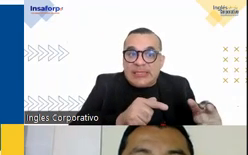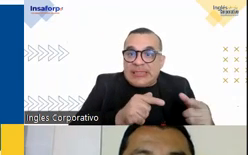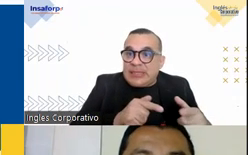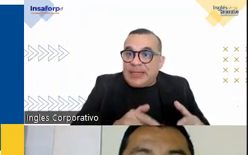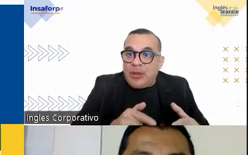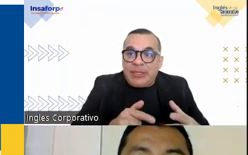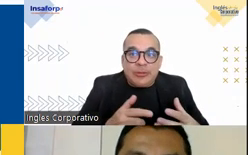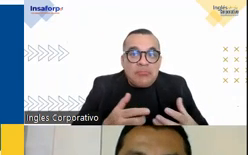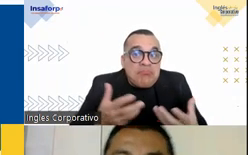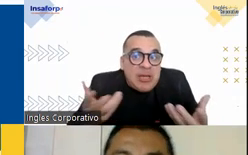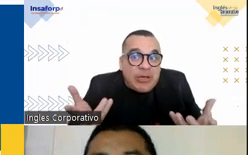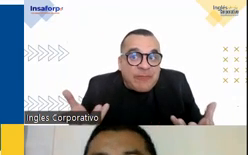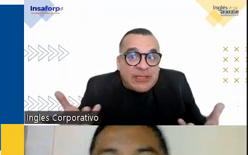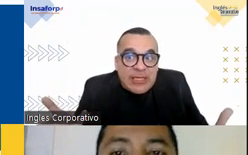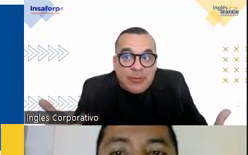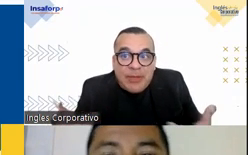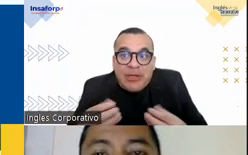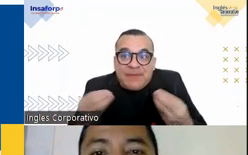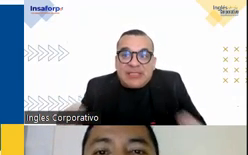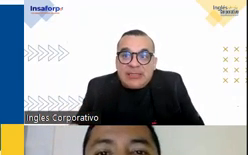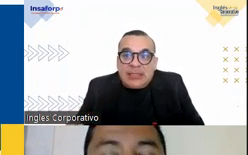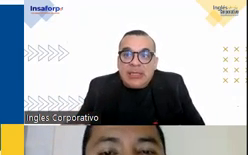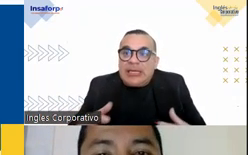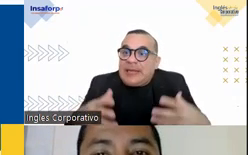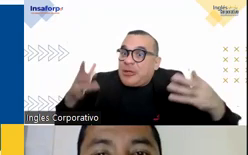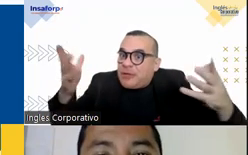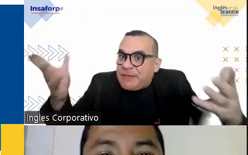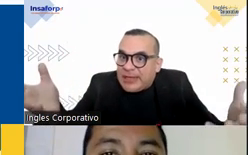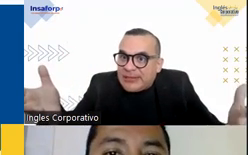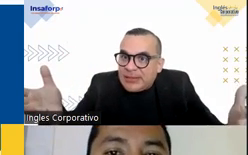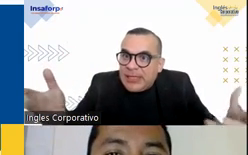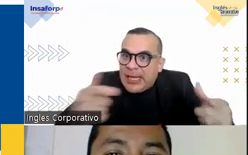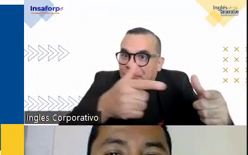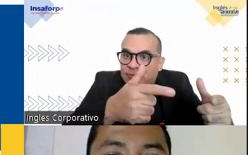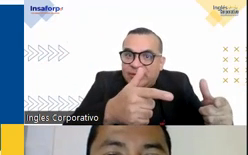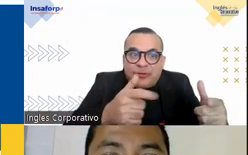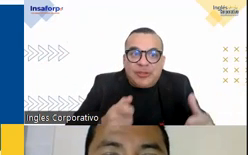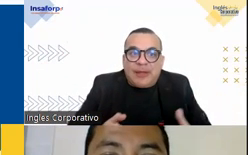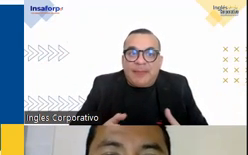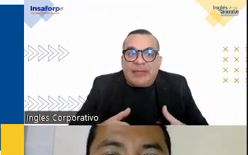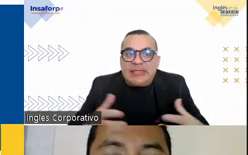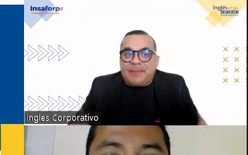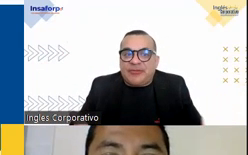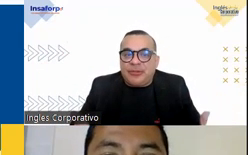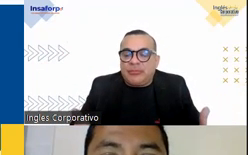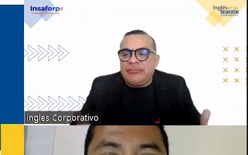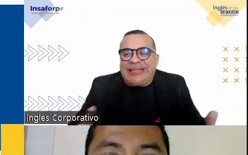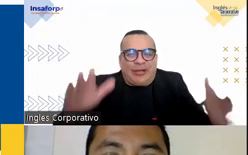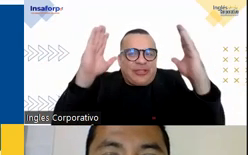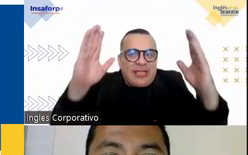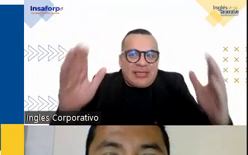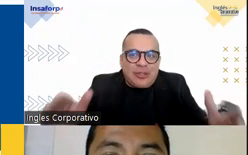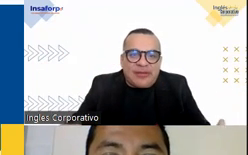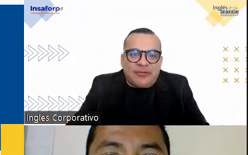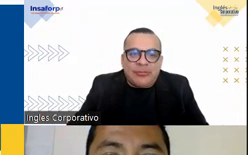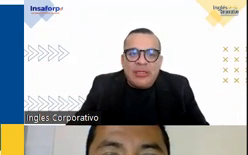Eso hace en determinado momento menos efectivo, menos eficiente y menos eficaz el proceso, indudablemente, de expansión. Ya